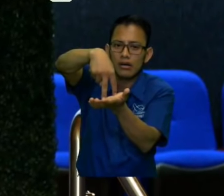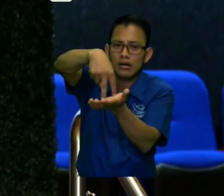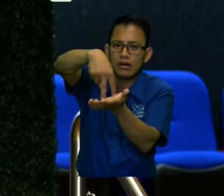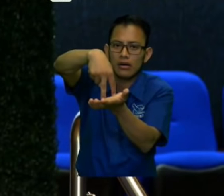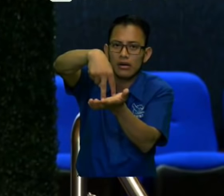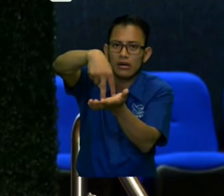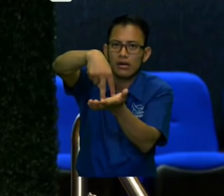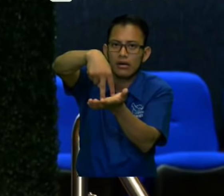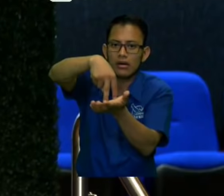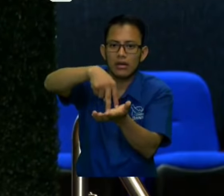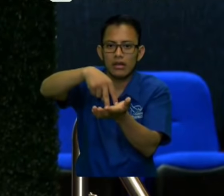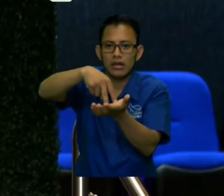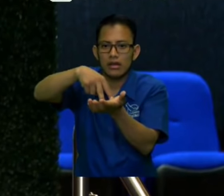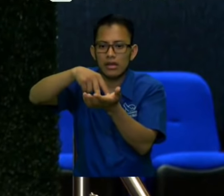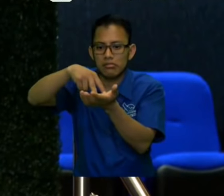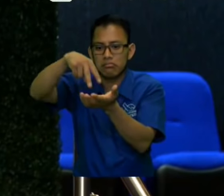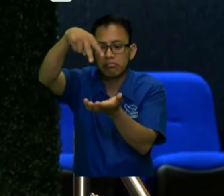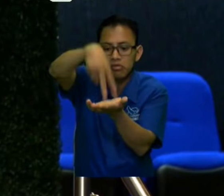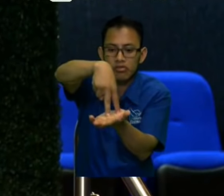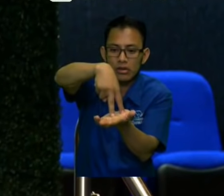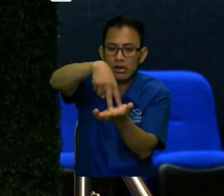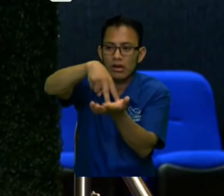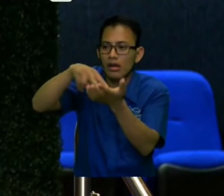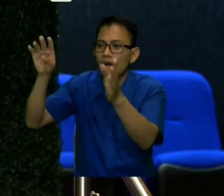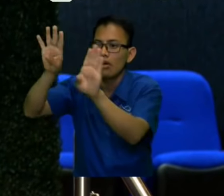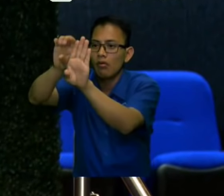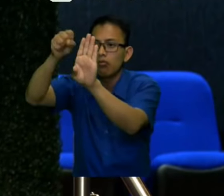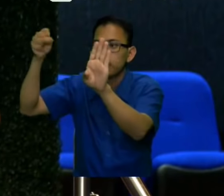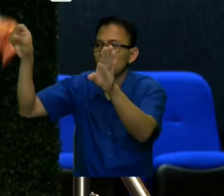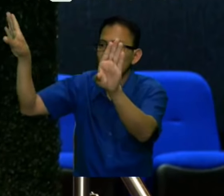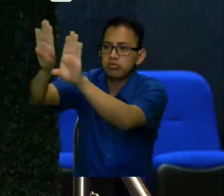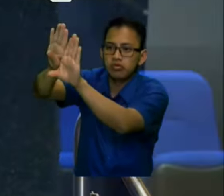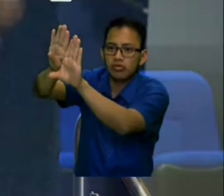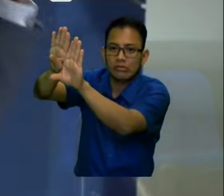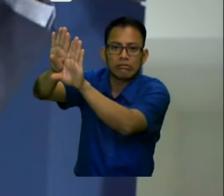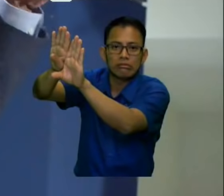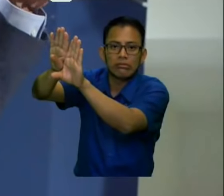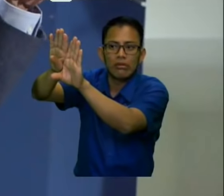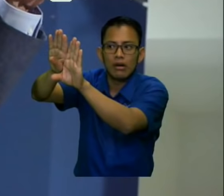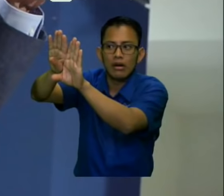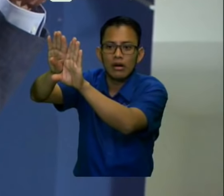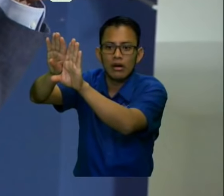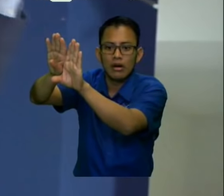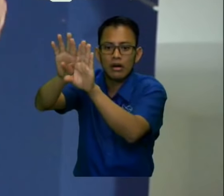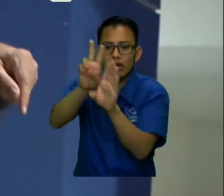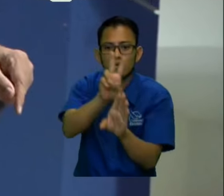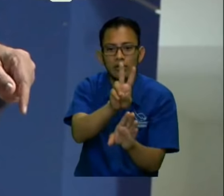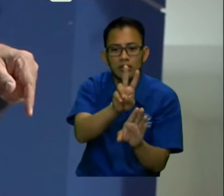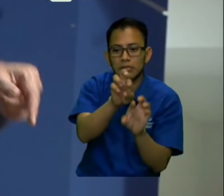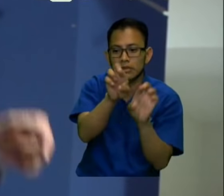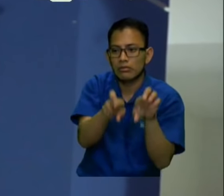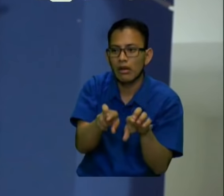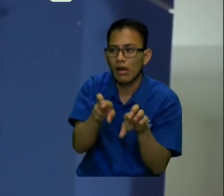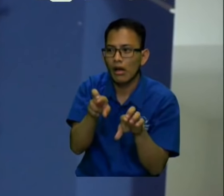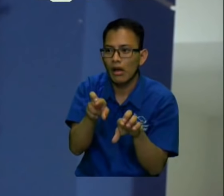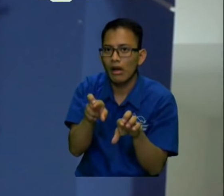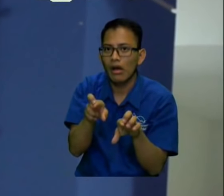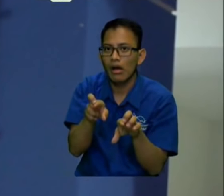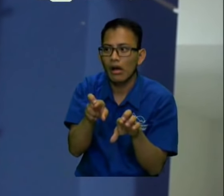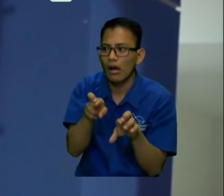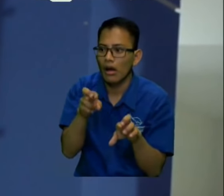les pasaron cerrando la puerta. Cuando les pasaron cerrando la puerta, ellos se dieron cuenta que el vagón en el que estaban